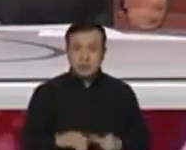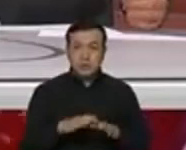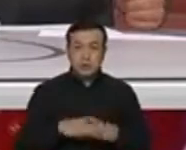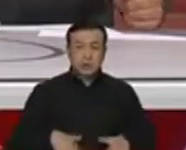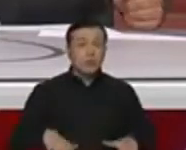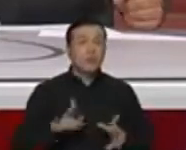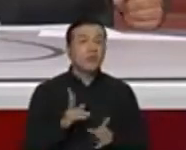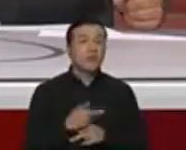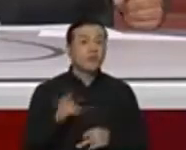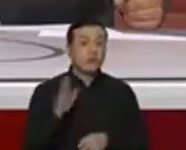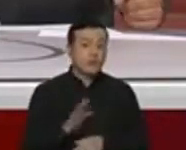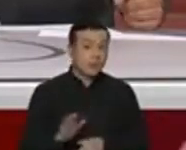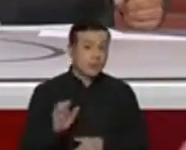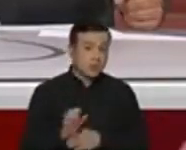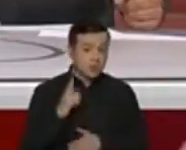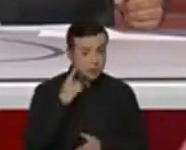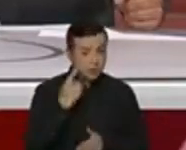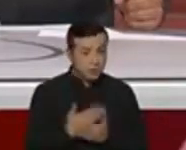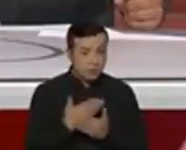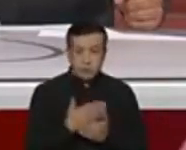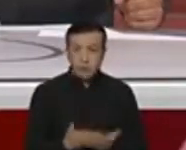sector productivo del país.